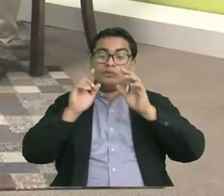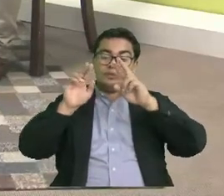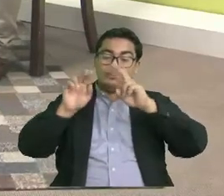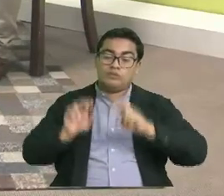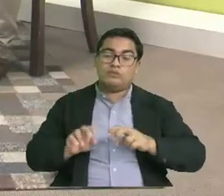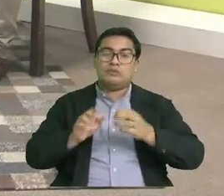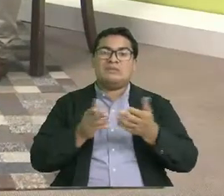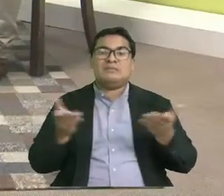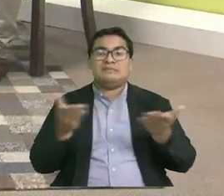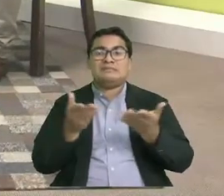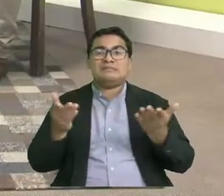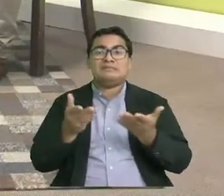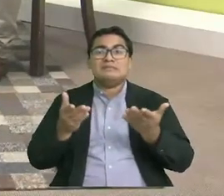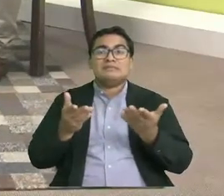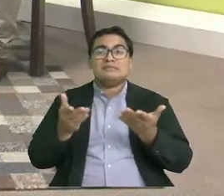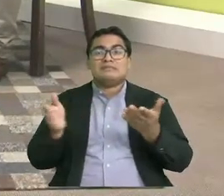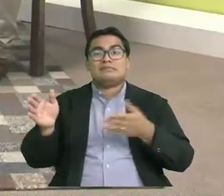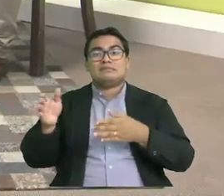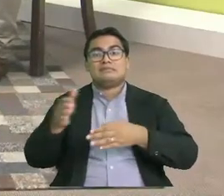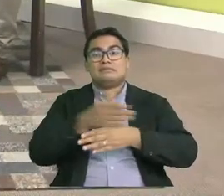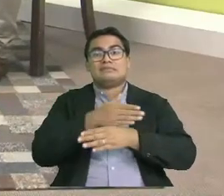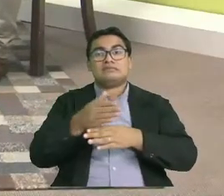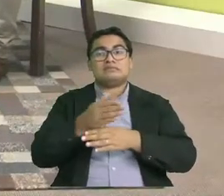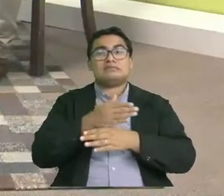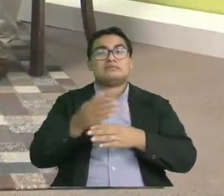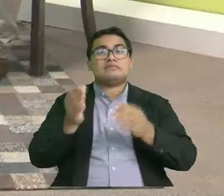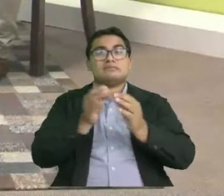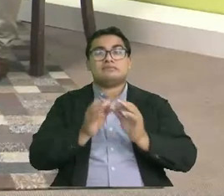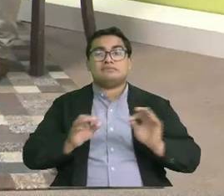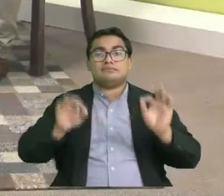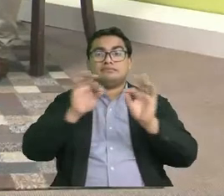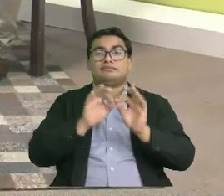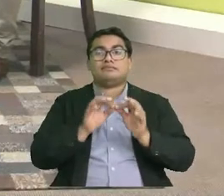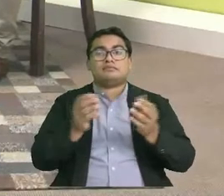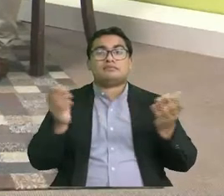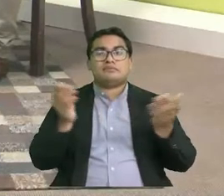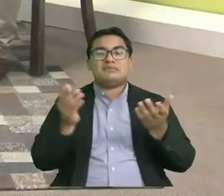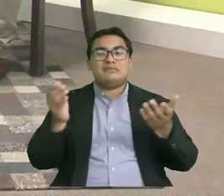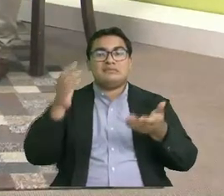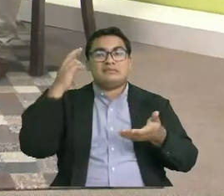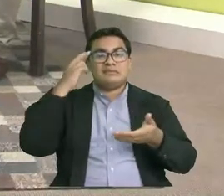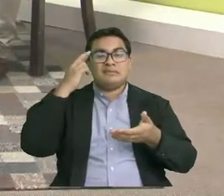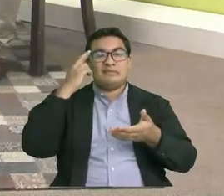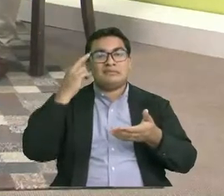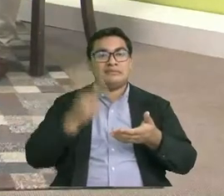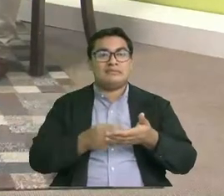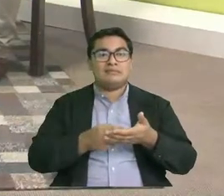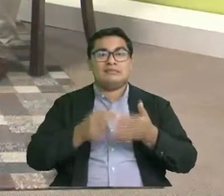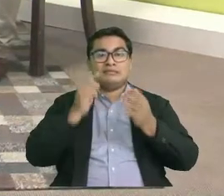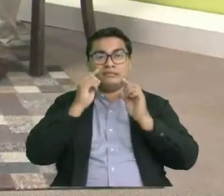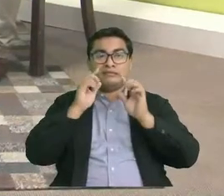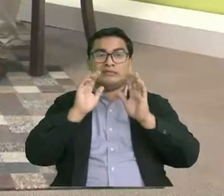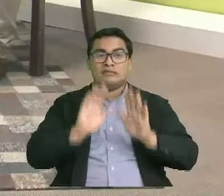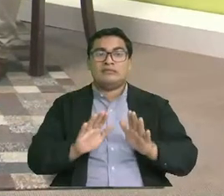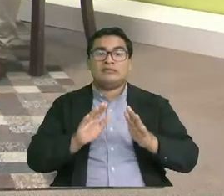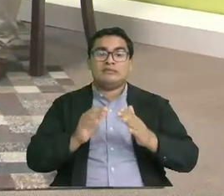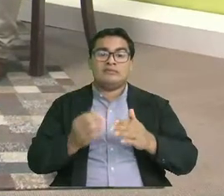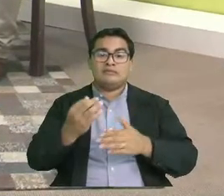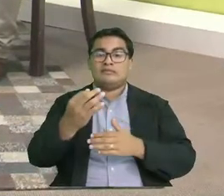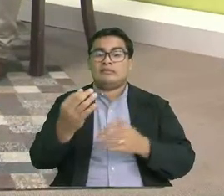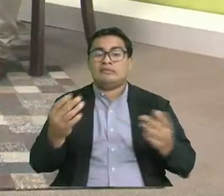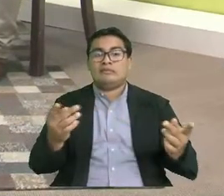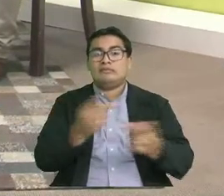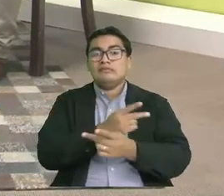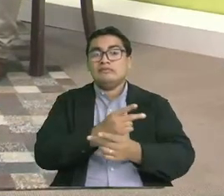desde pequeños se nota la deformidad y las cirugías deben ser tempranas para evitar las secuelas, pues, y este tipo de pie plano